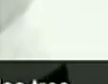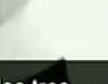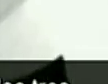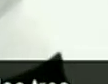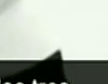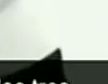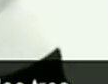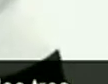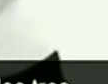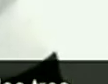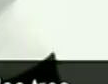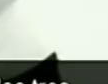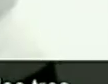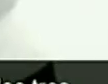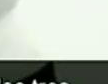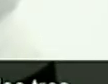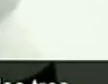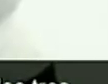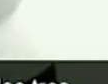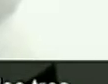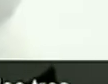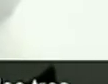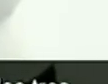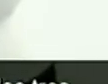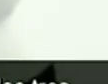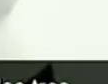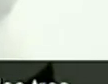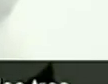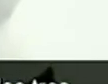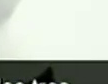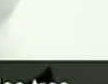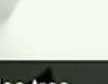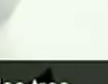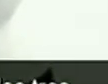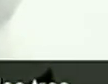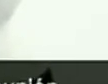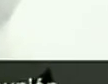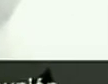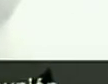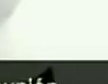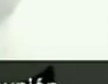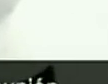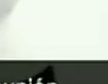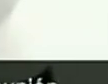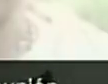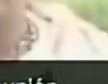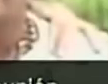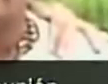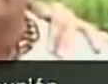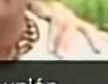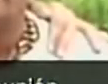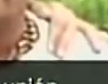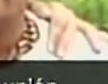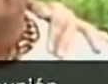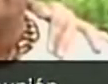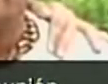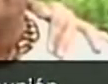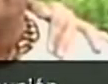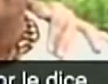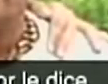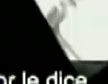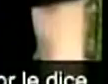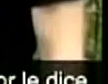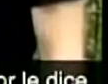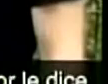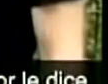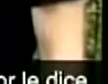sostienen una reunión apartado ellos tres bueno tienen su conversación ahí su reunión